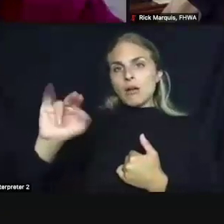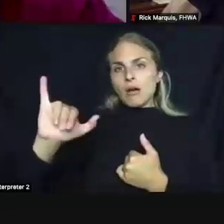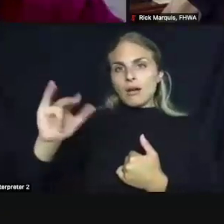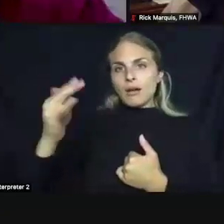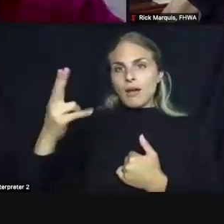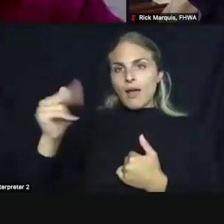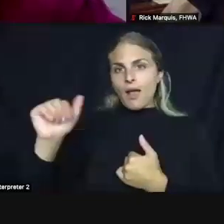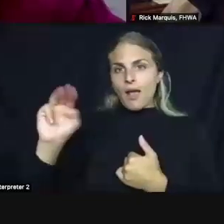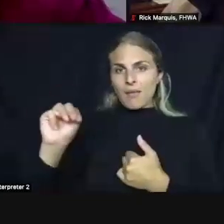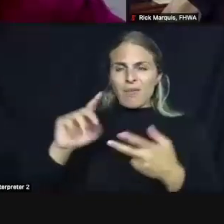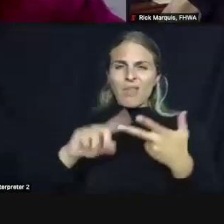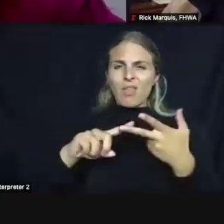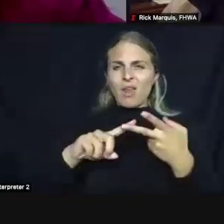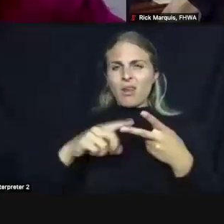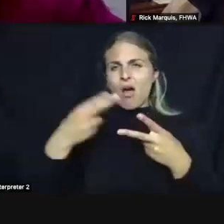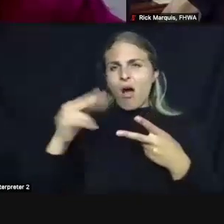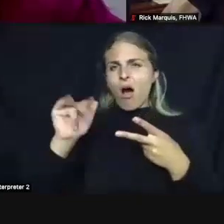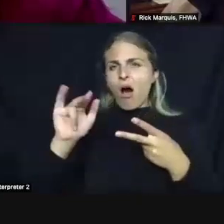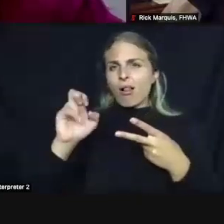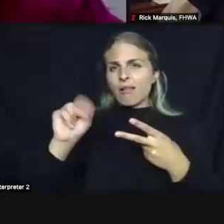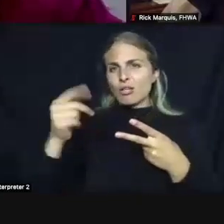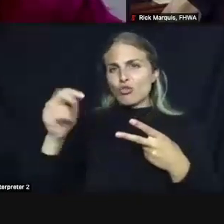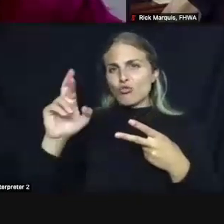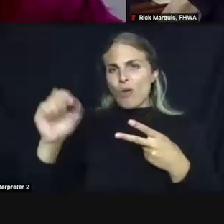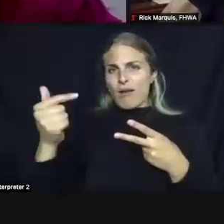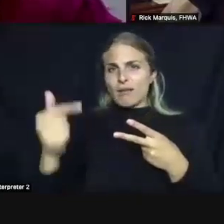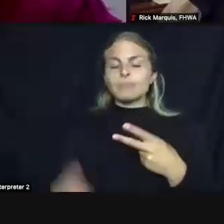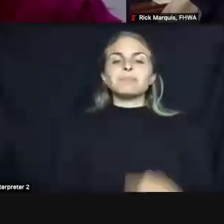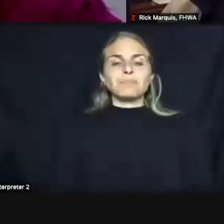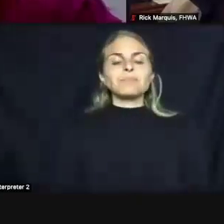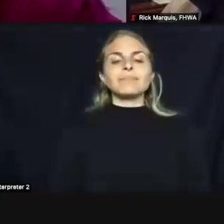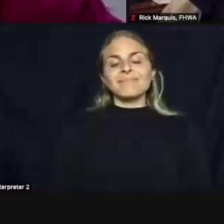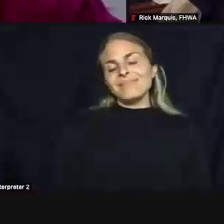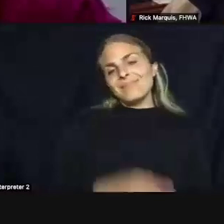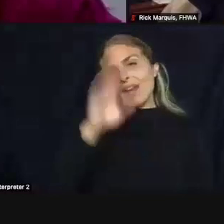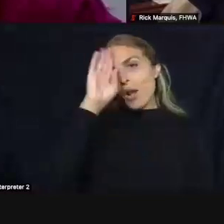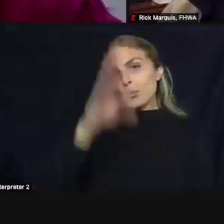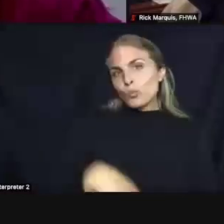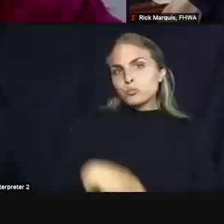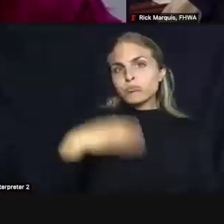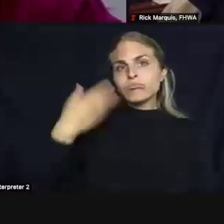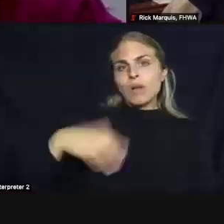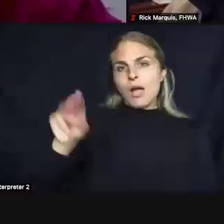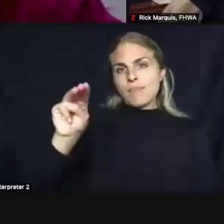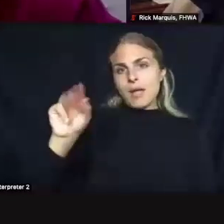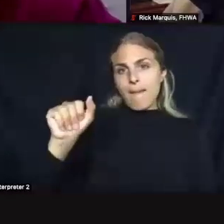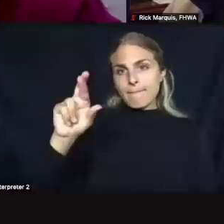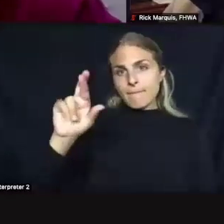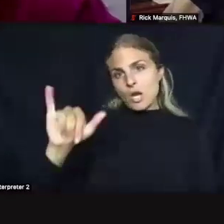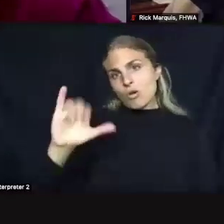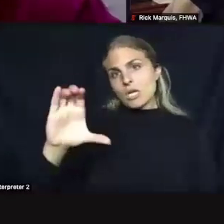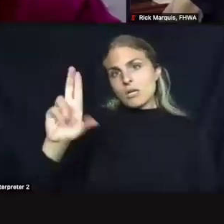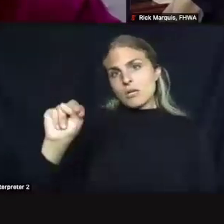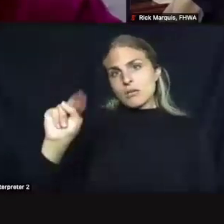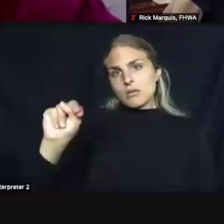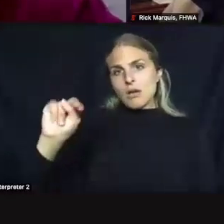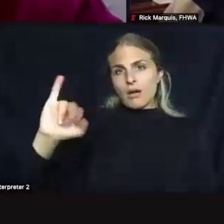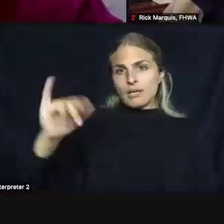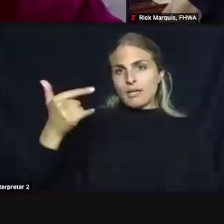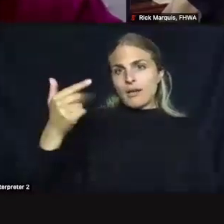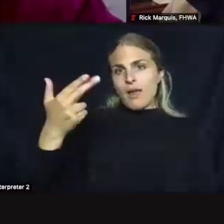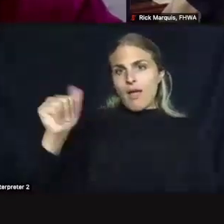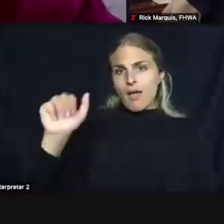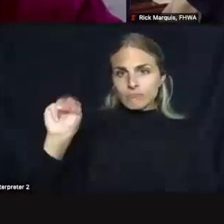próximo orador es Mary Cunningham, seguido por Holland Gregg. Hola, mi nombre es Mary